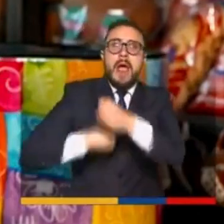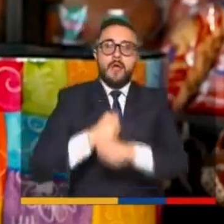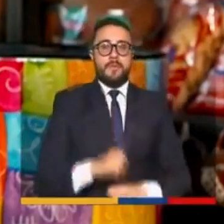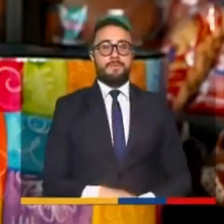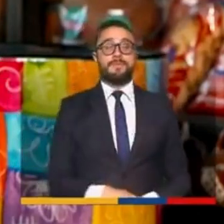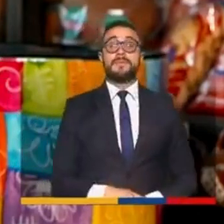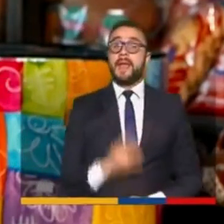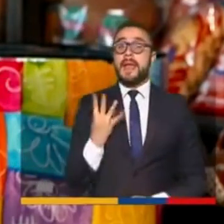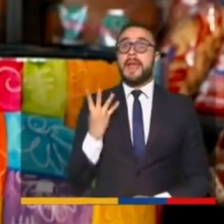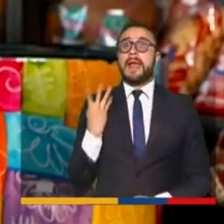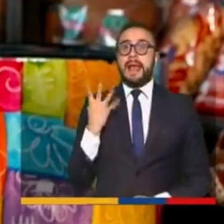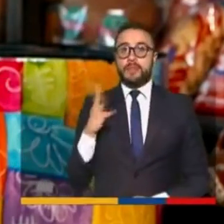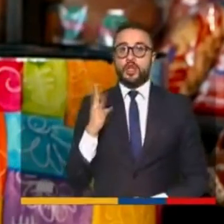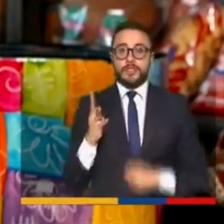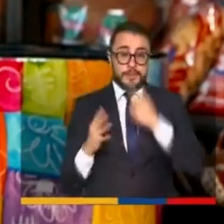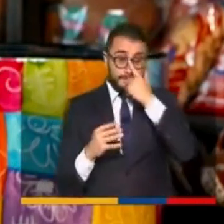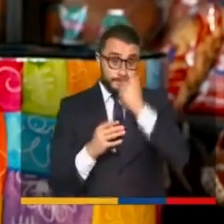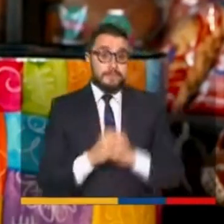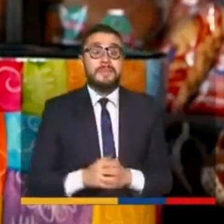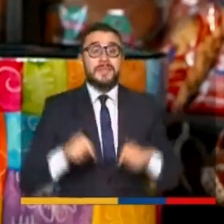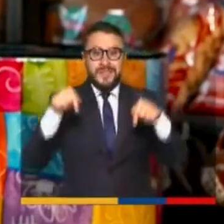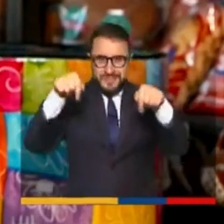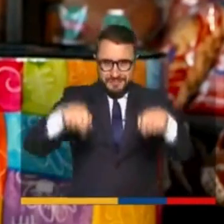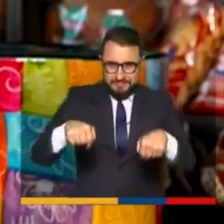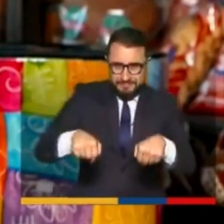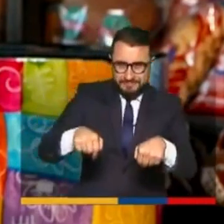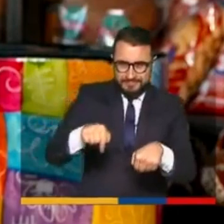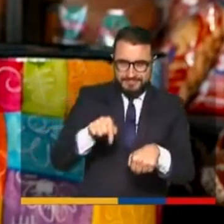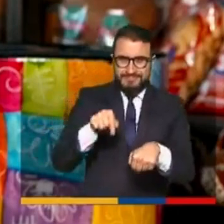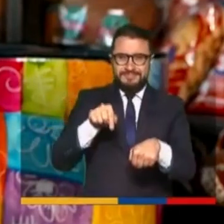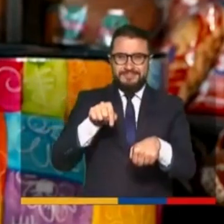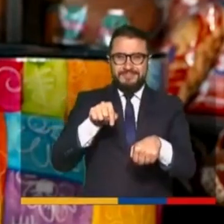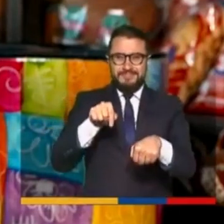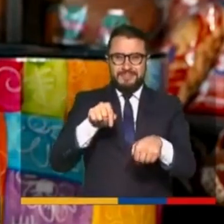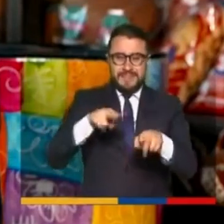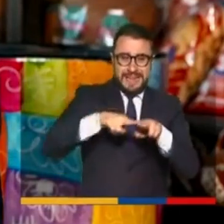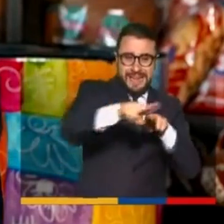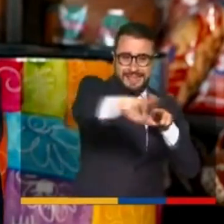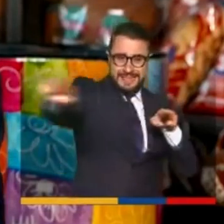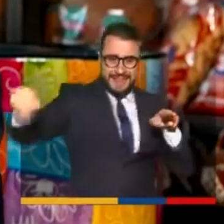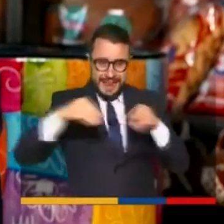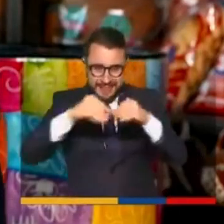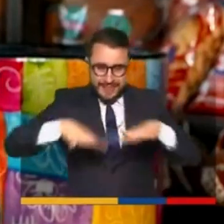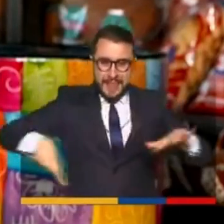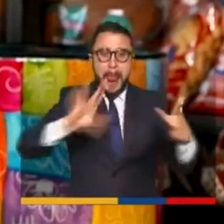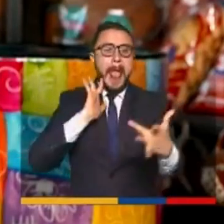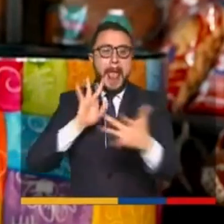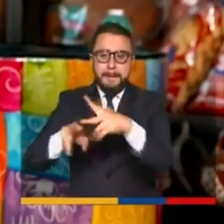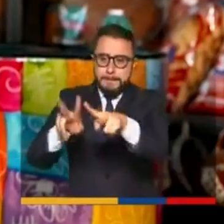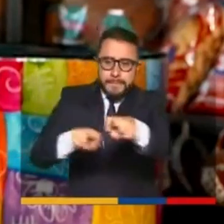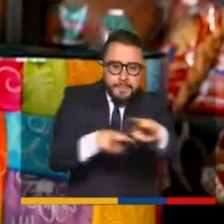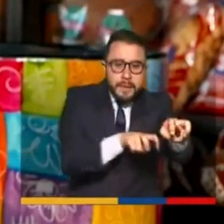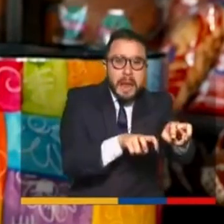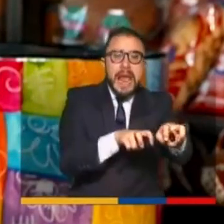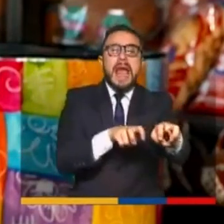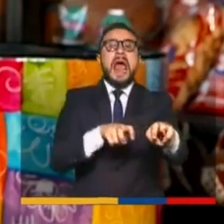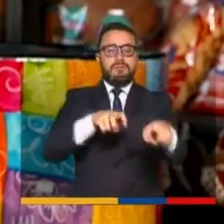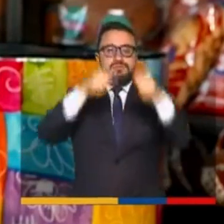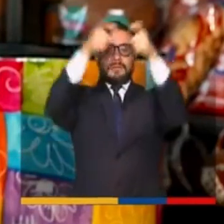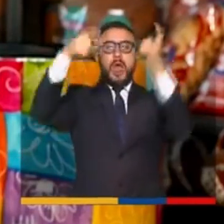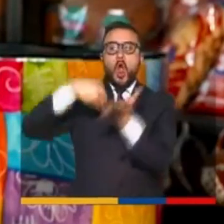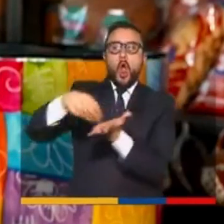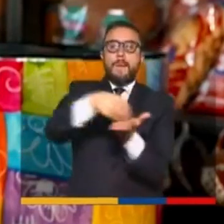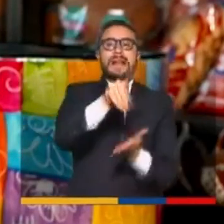14. Hemos adquirido 184.000 hectáreas de tierra fértiles que